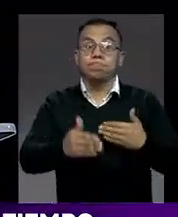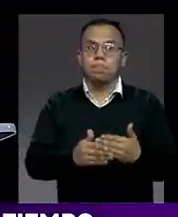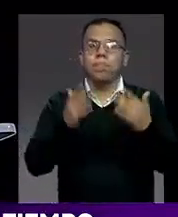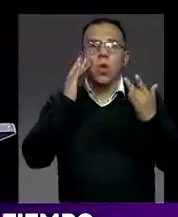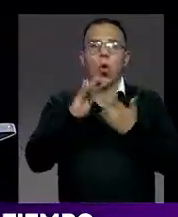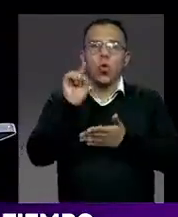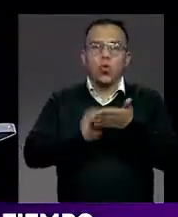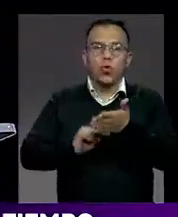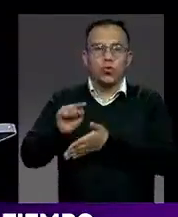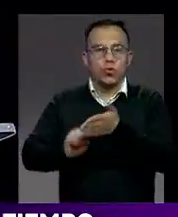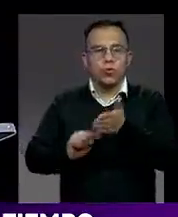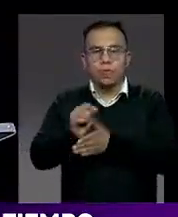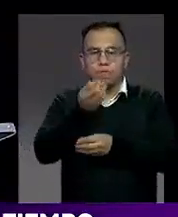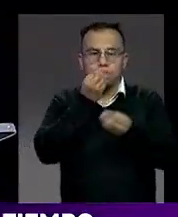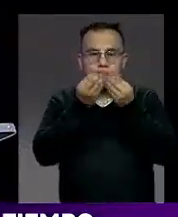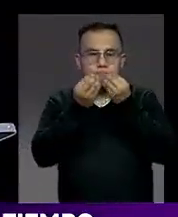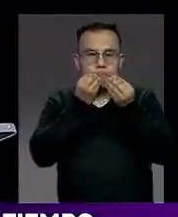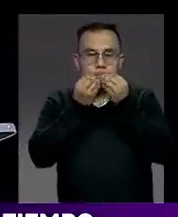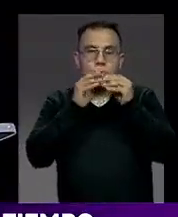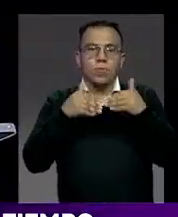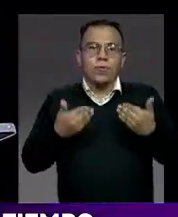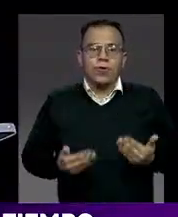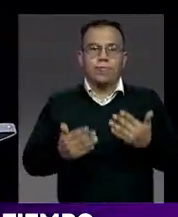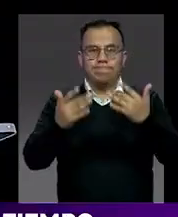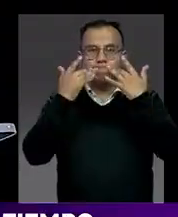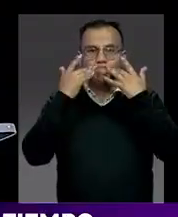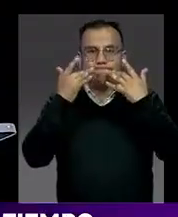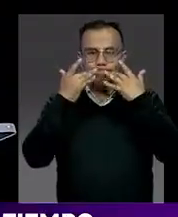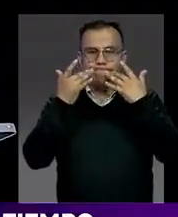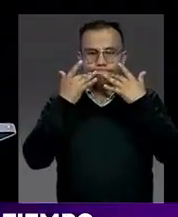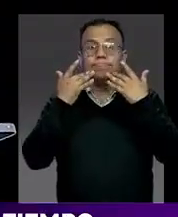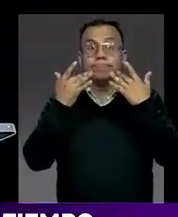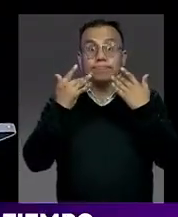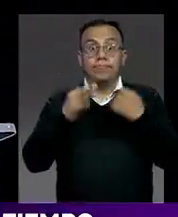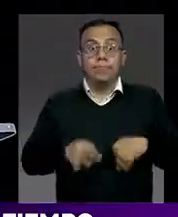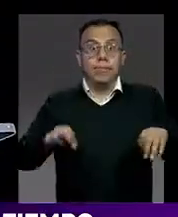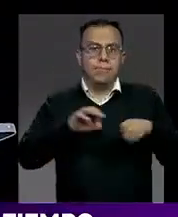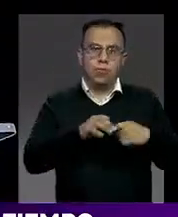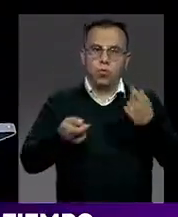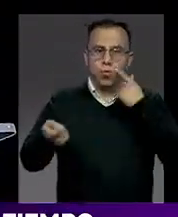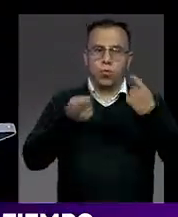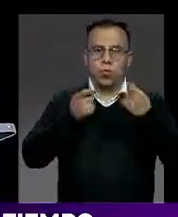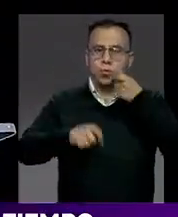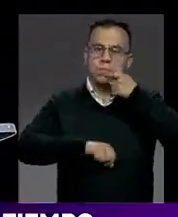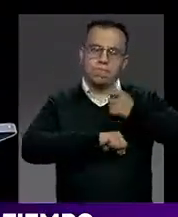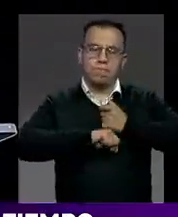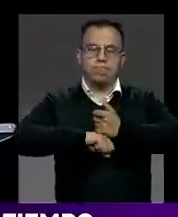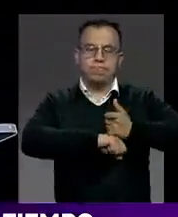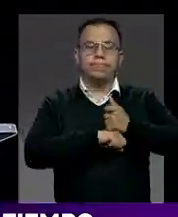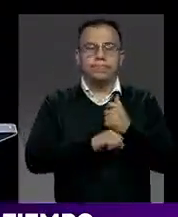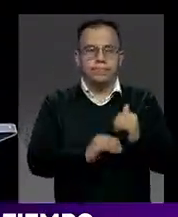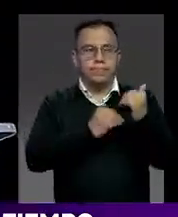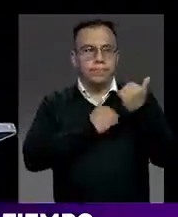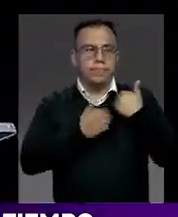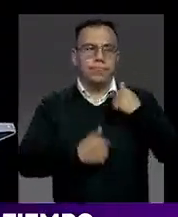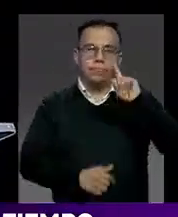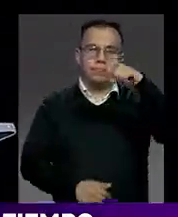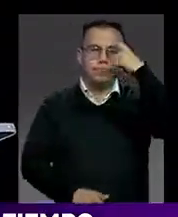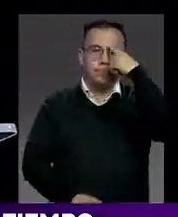de todos estos alimentos se tienen que hacer de manera transparente y para eso necesitamos organismos de control vigilancia y eso me encargo en mi